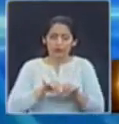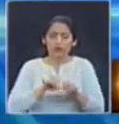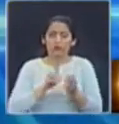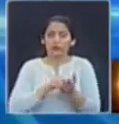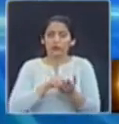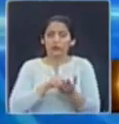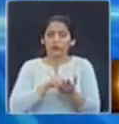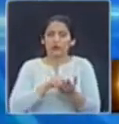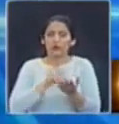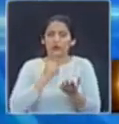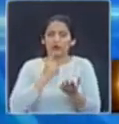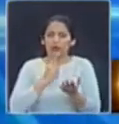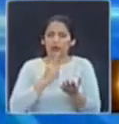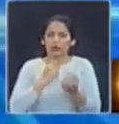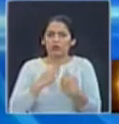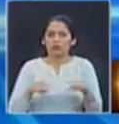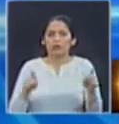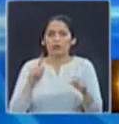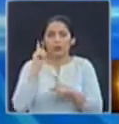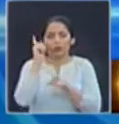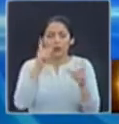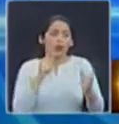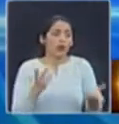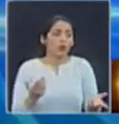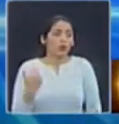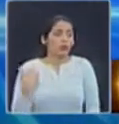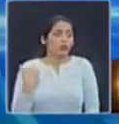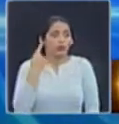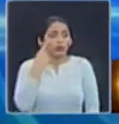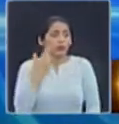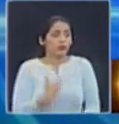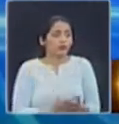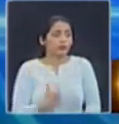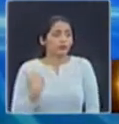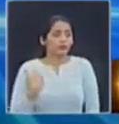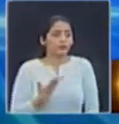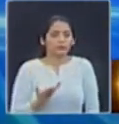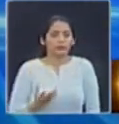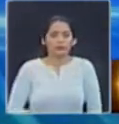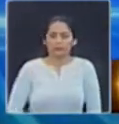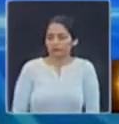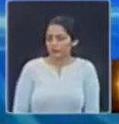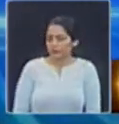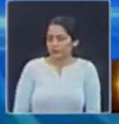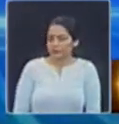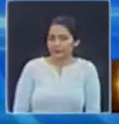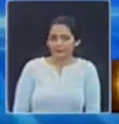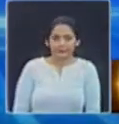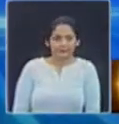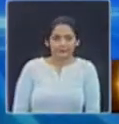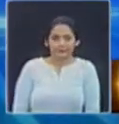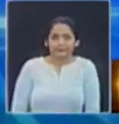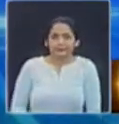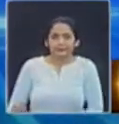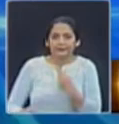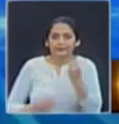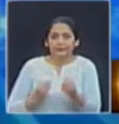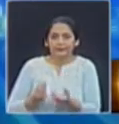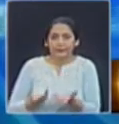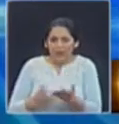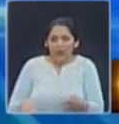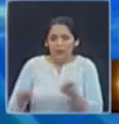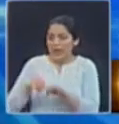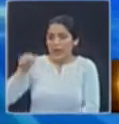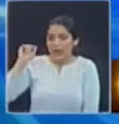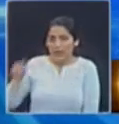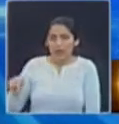de que la información está, pero la fiscalía no lo tiene, pues. Ahora, ¿qué podemos hacer? Ellos tienen que pedir la colaboración penal e